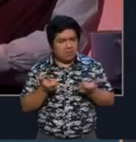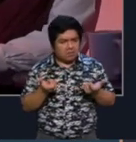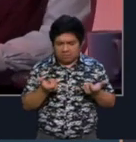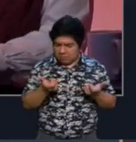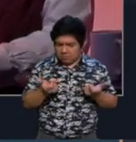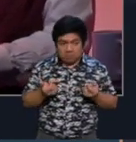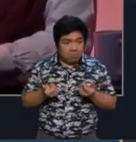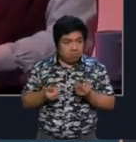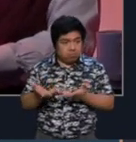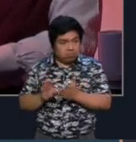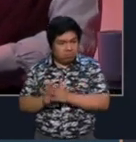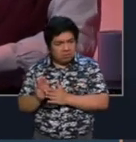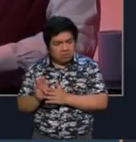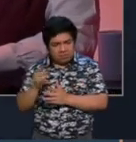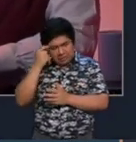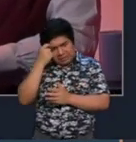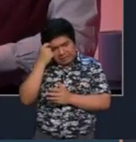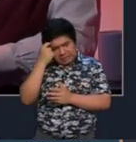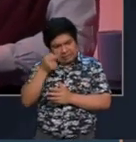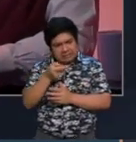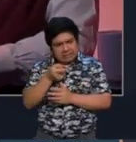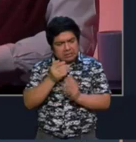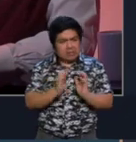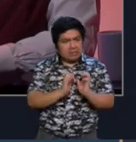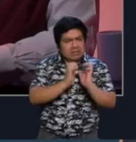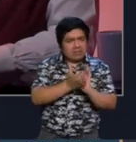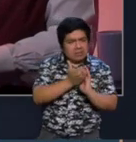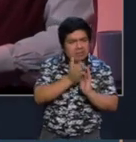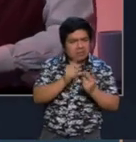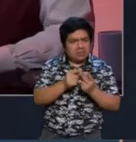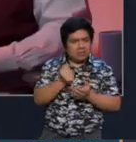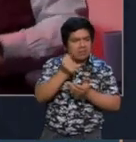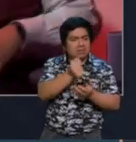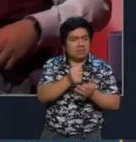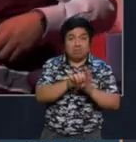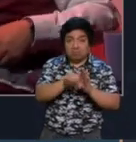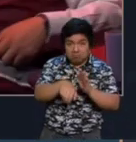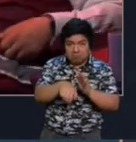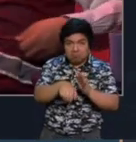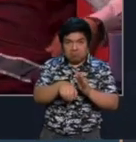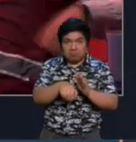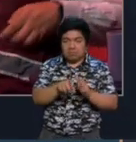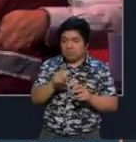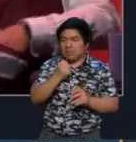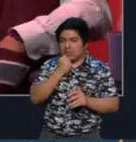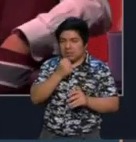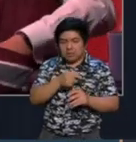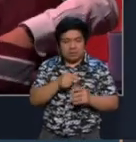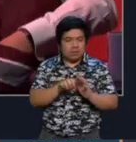burocracia va para arriba. Y el gasto de infraestructura, el gasto de capital, que tiene que ver, por ejemplo, con darle